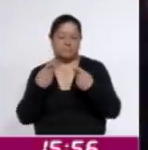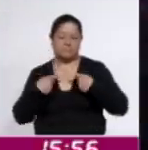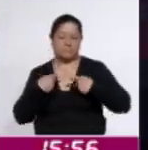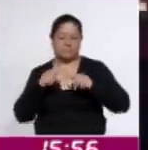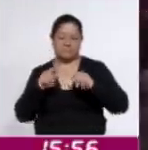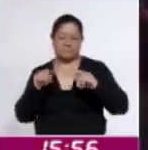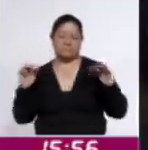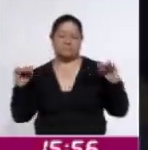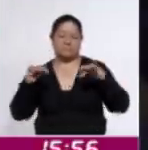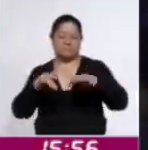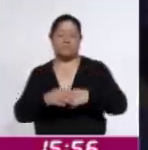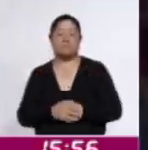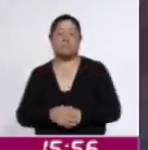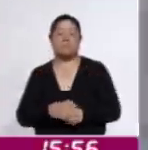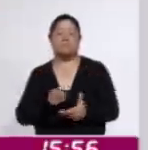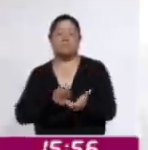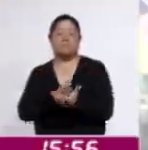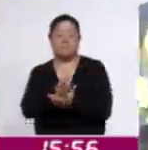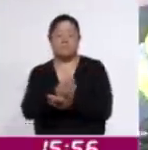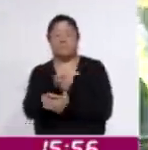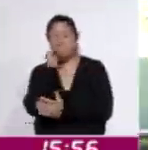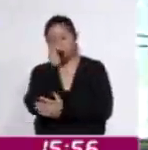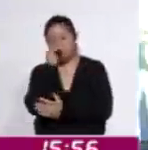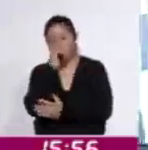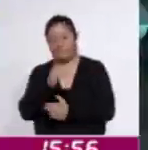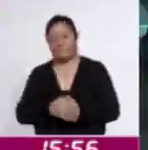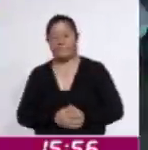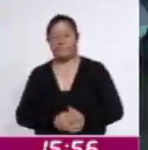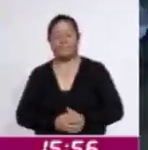festejo. La entrada es gratuita.